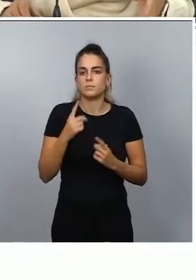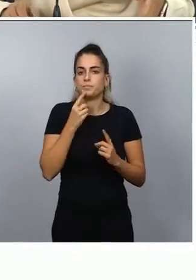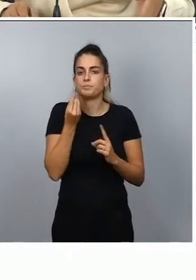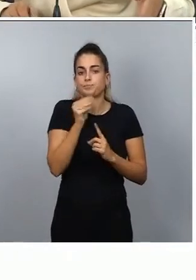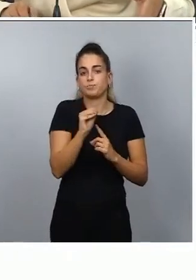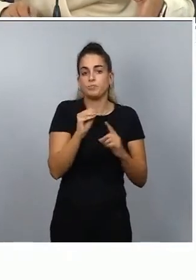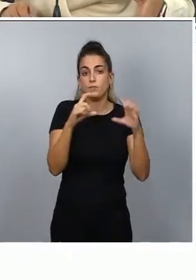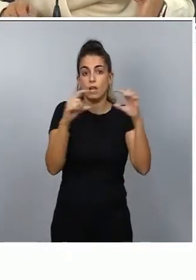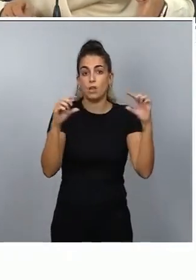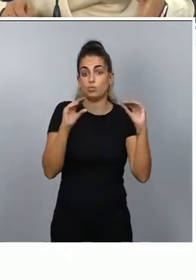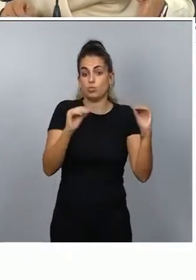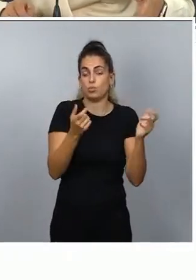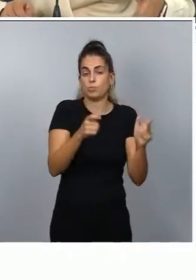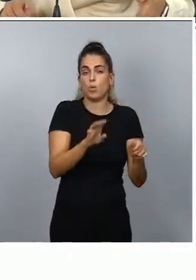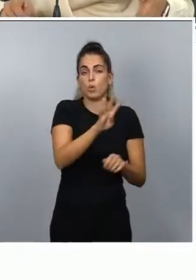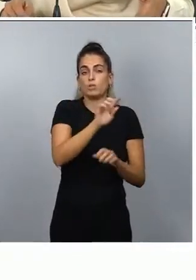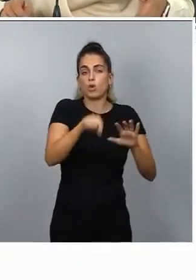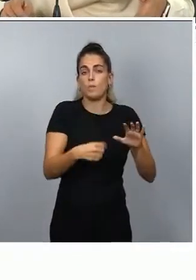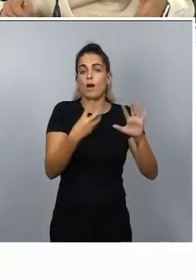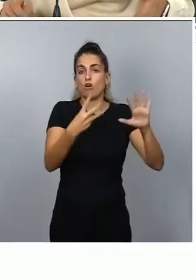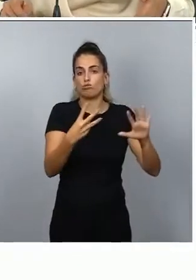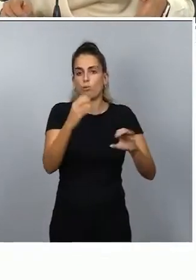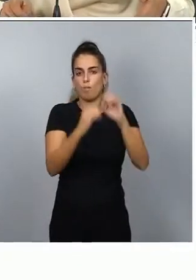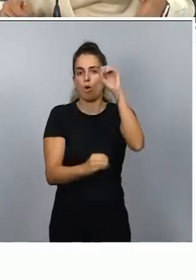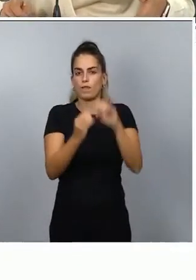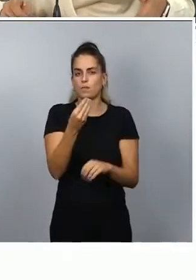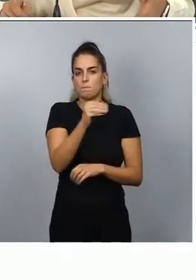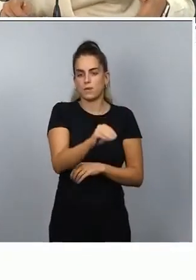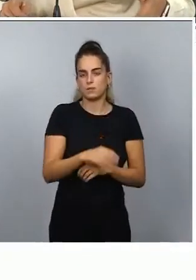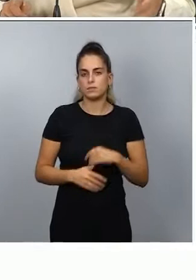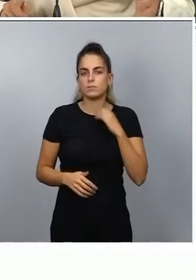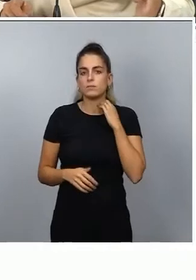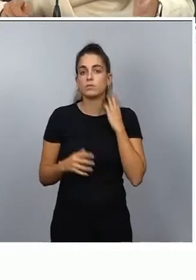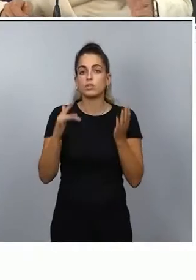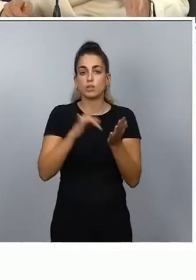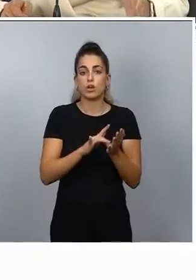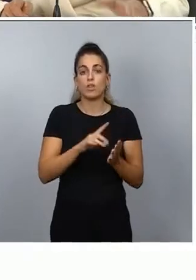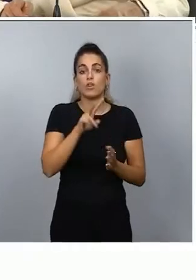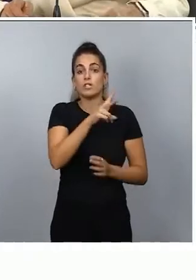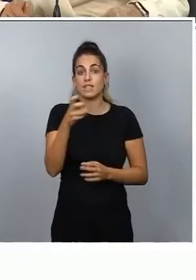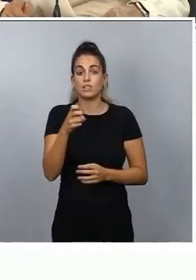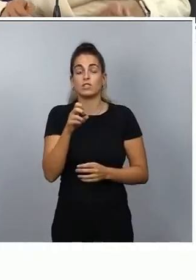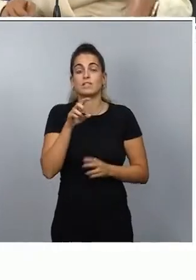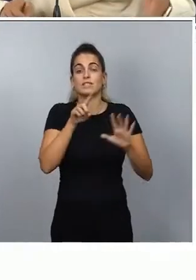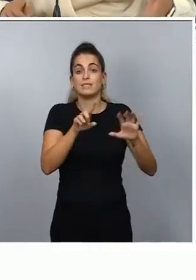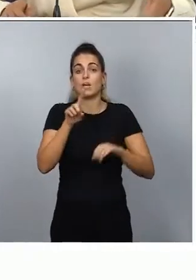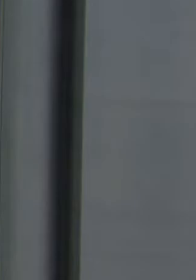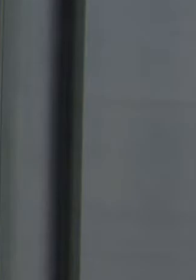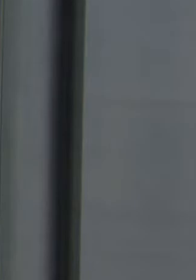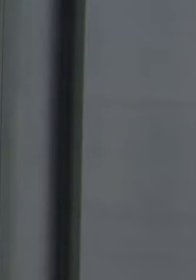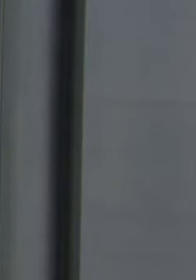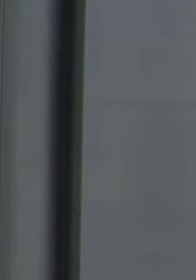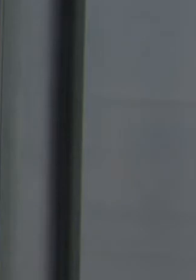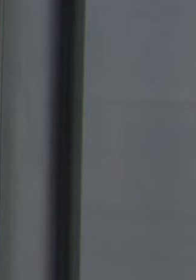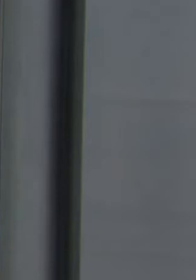un 4,8 por ciento alcanzando los 171 mil 165 millones de euros